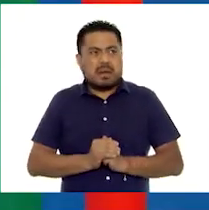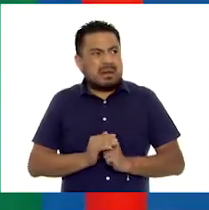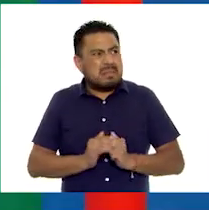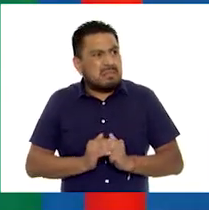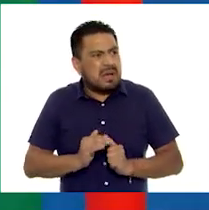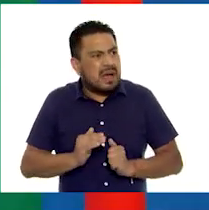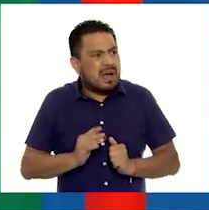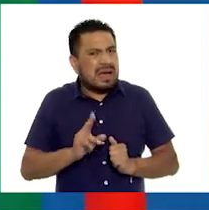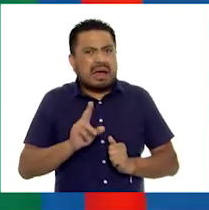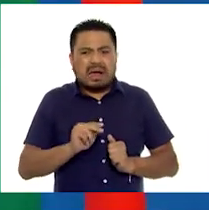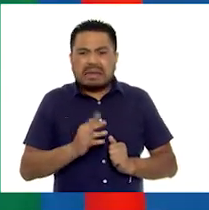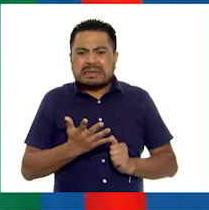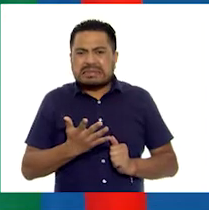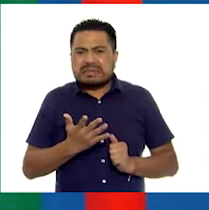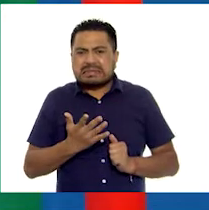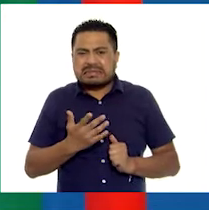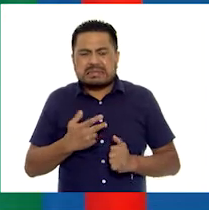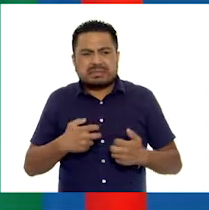y